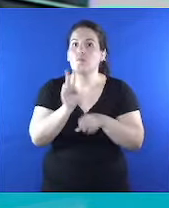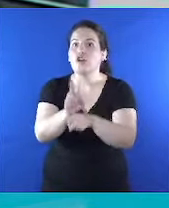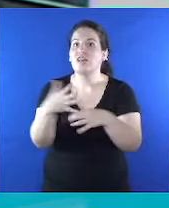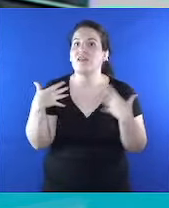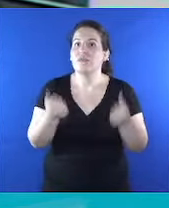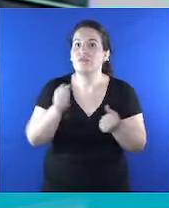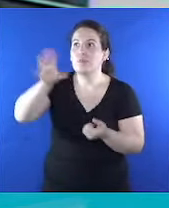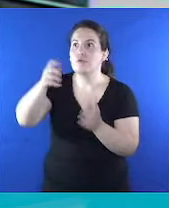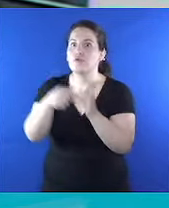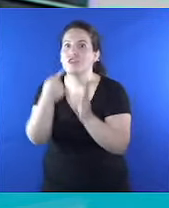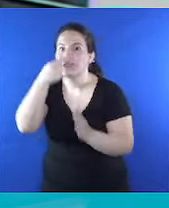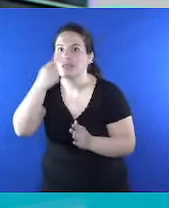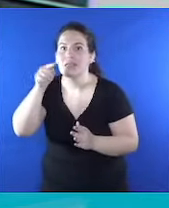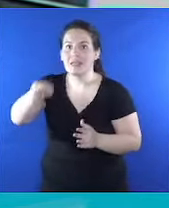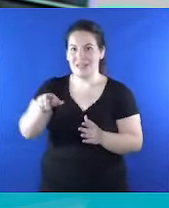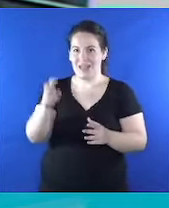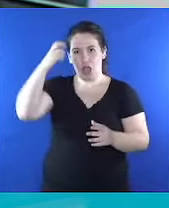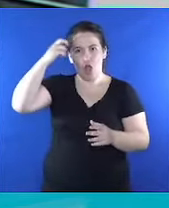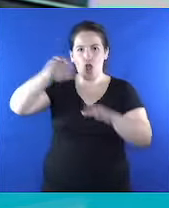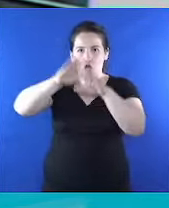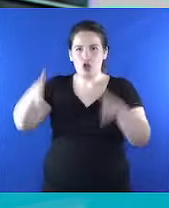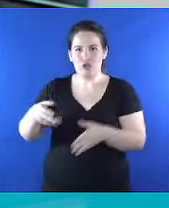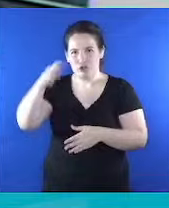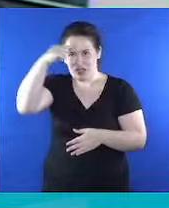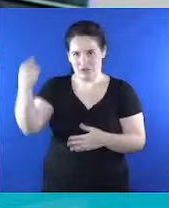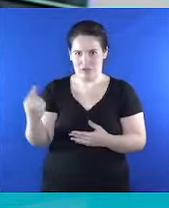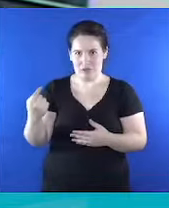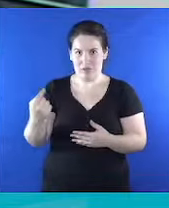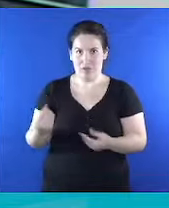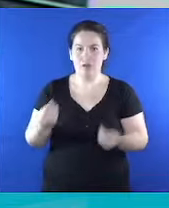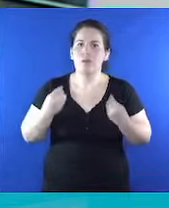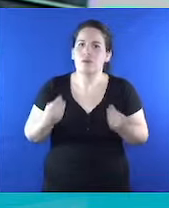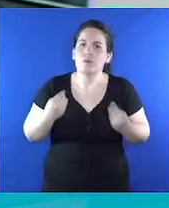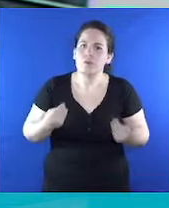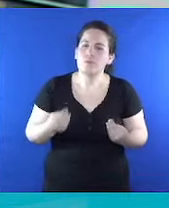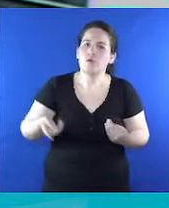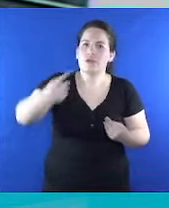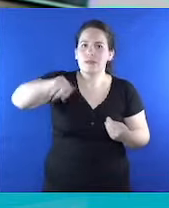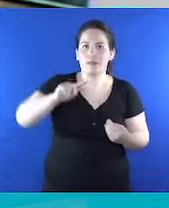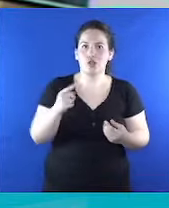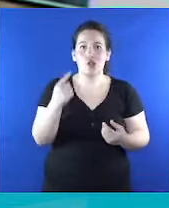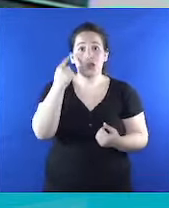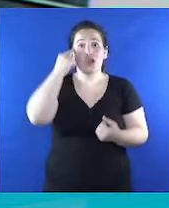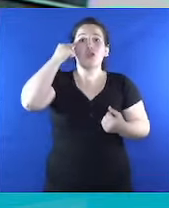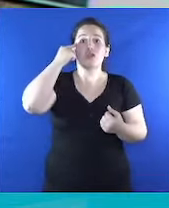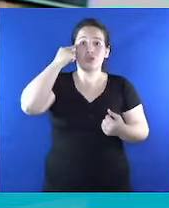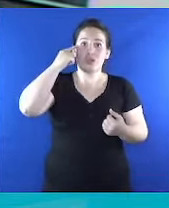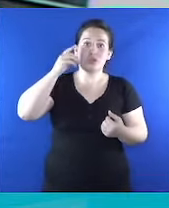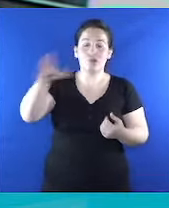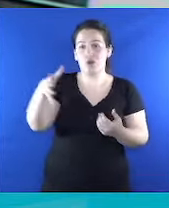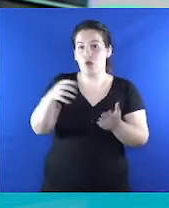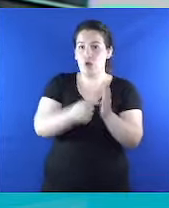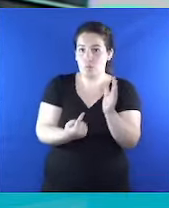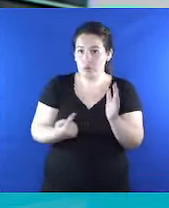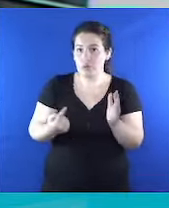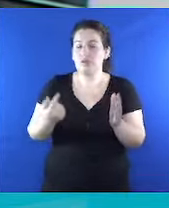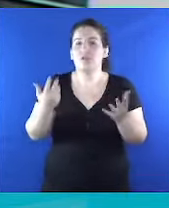intereses de la provincia de Buenos Aires en el congreso nacional porque dig tienen mucho más conciencia del territorio que tienen Lamentablemente